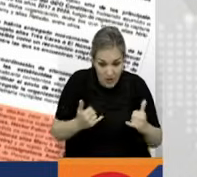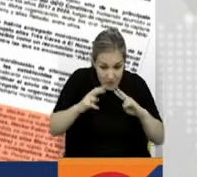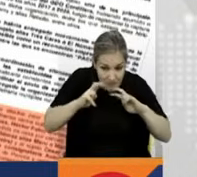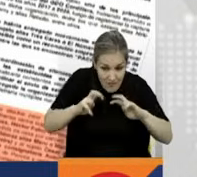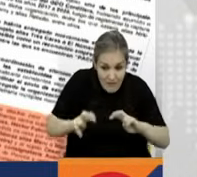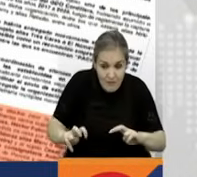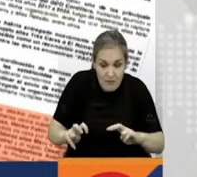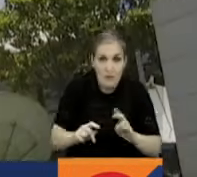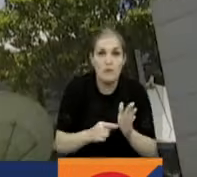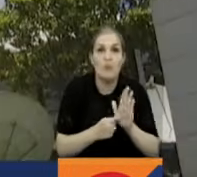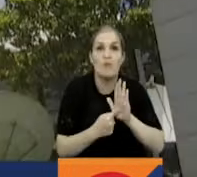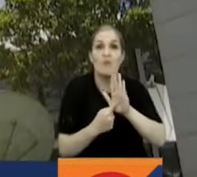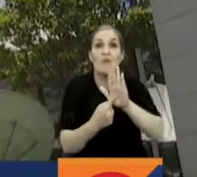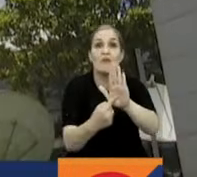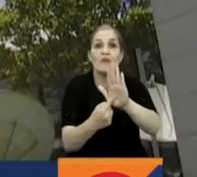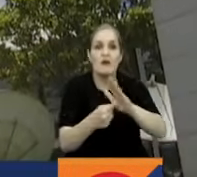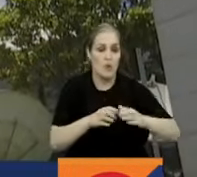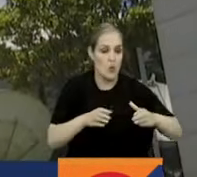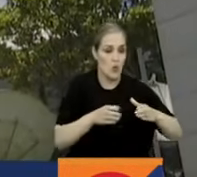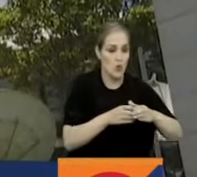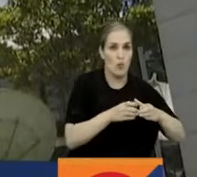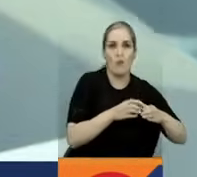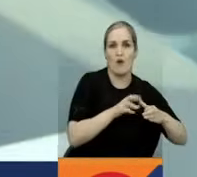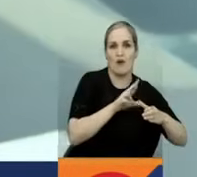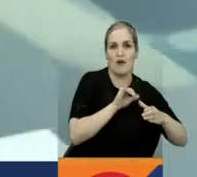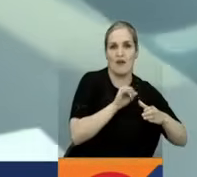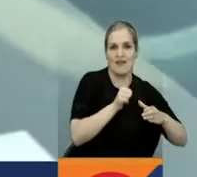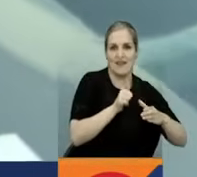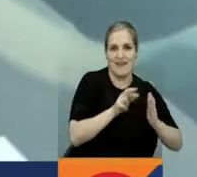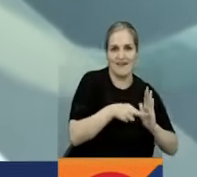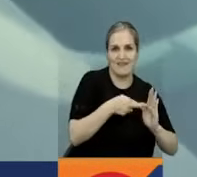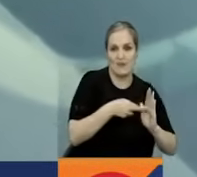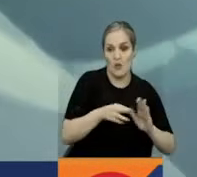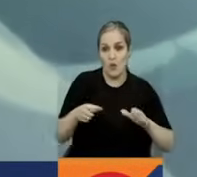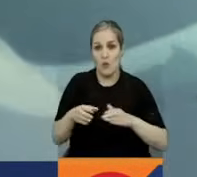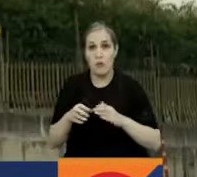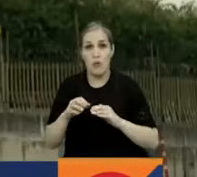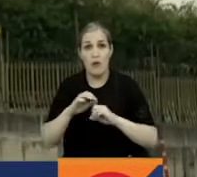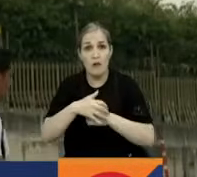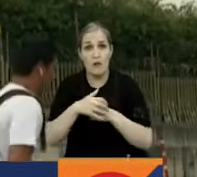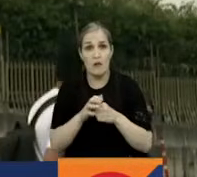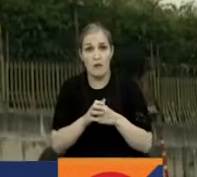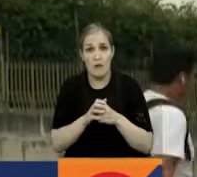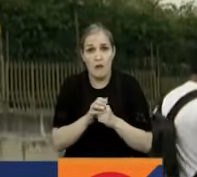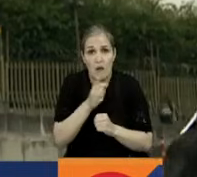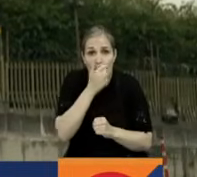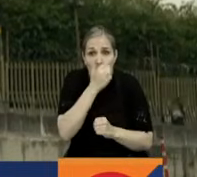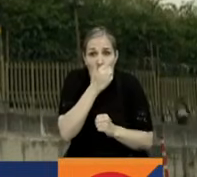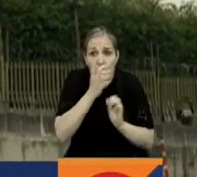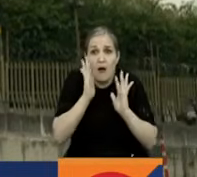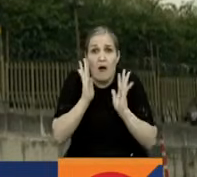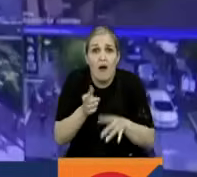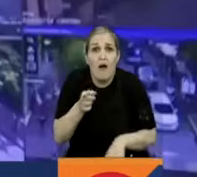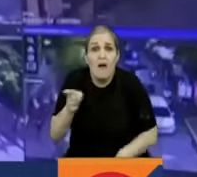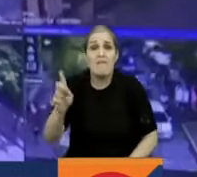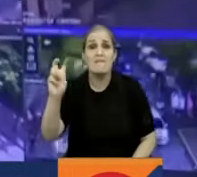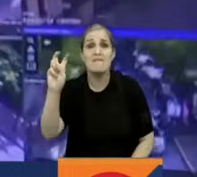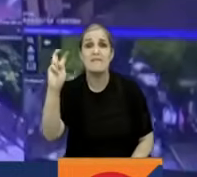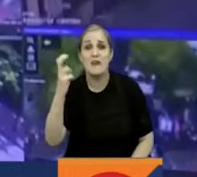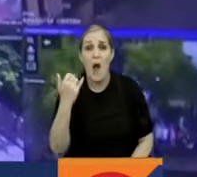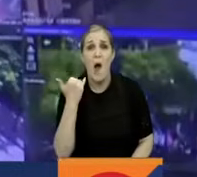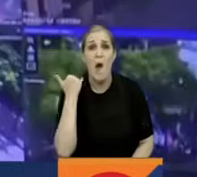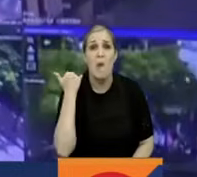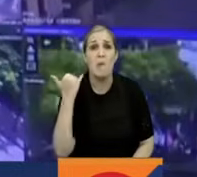minutos de la revista Raya y RTBC Noticias es que para esa época la Fiscalía y los organismos